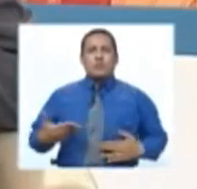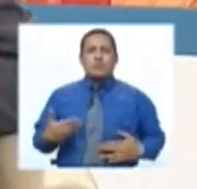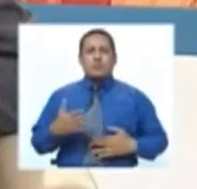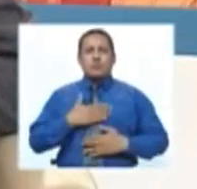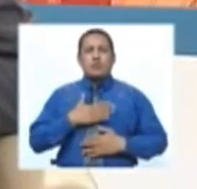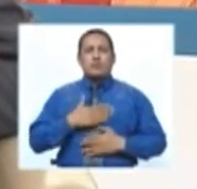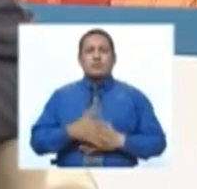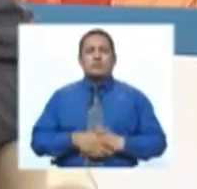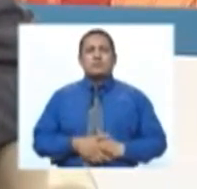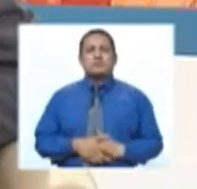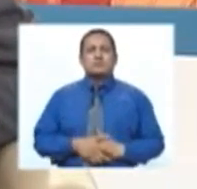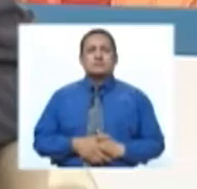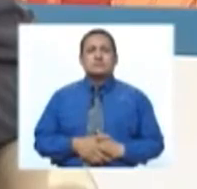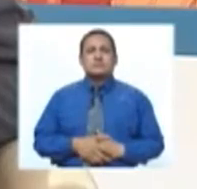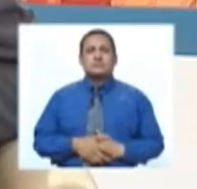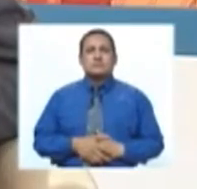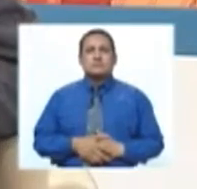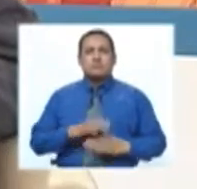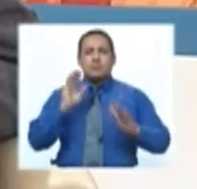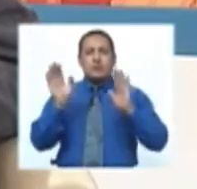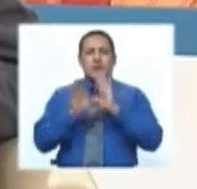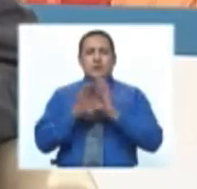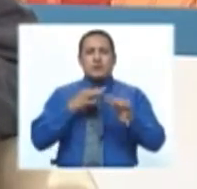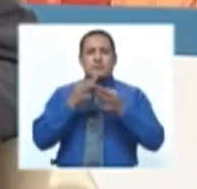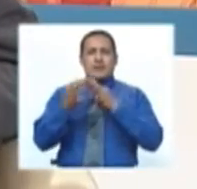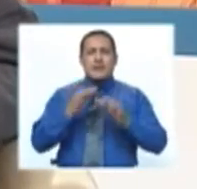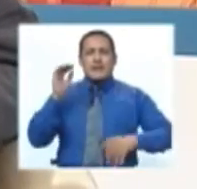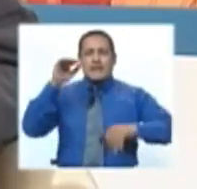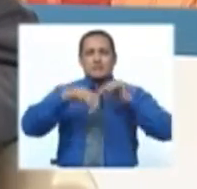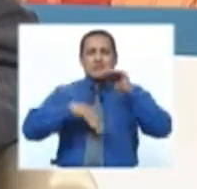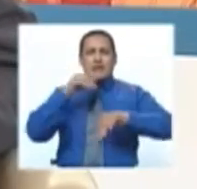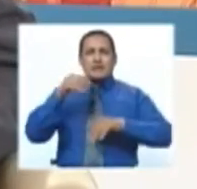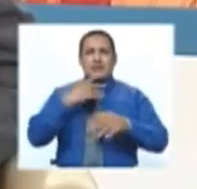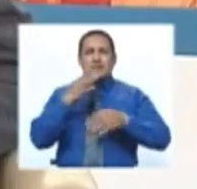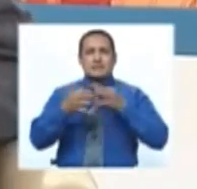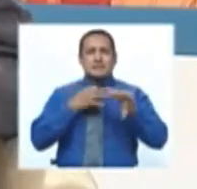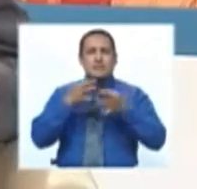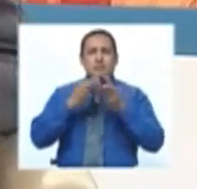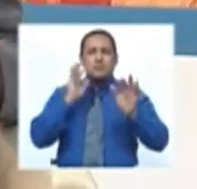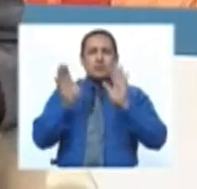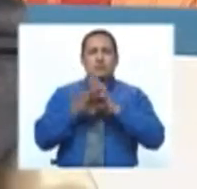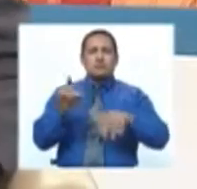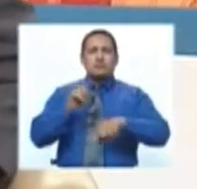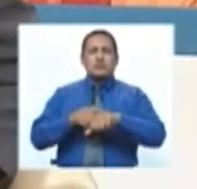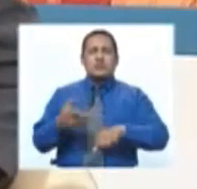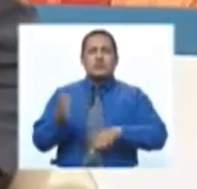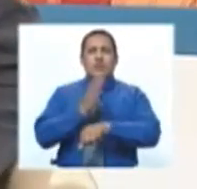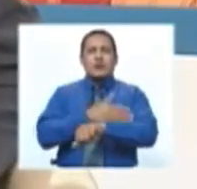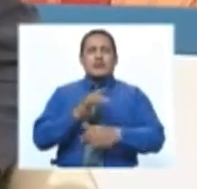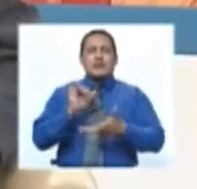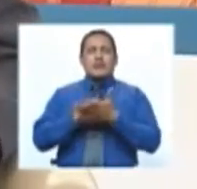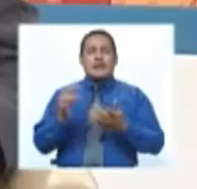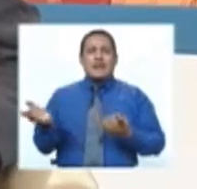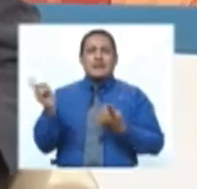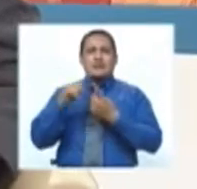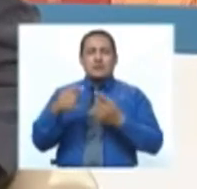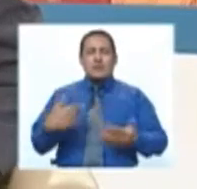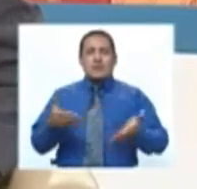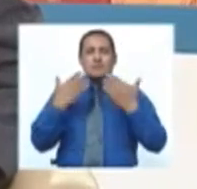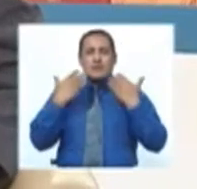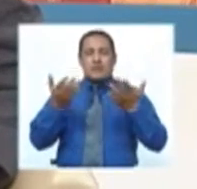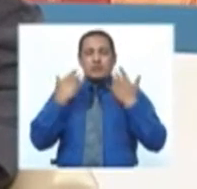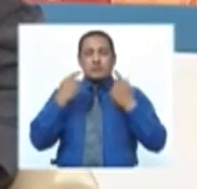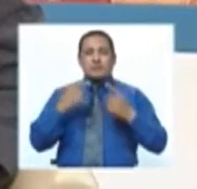dominio público. Por ejemplo, las playas, ¿no? Estamos en un momento en el cual todavía este verano